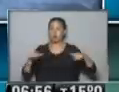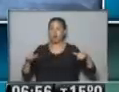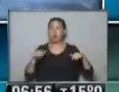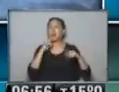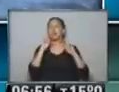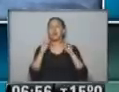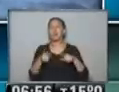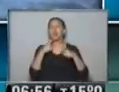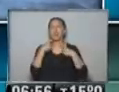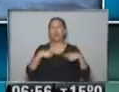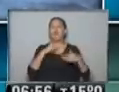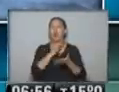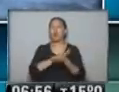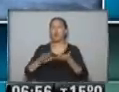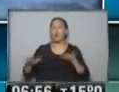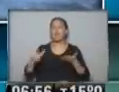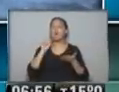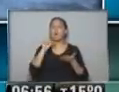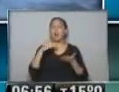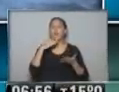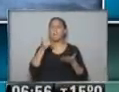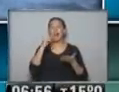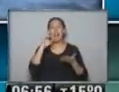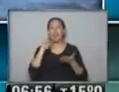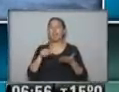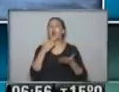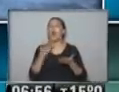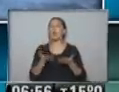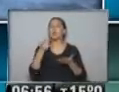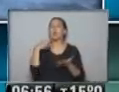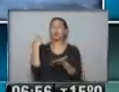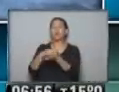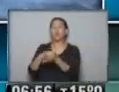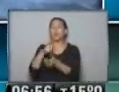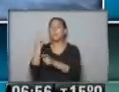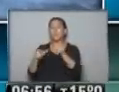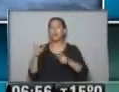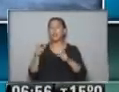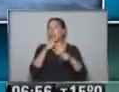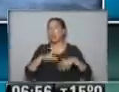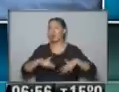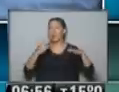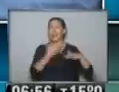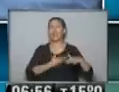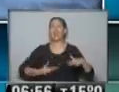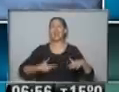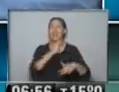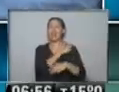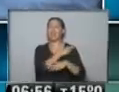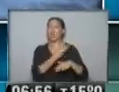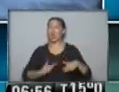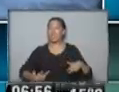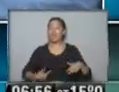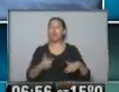para los vecinos de la ciudad de Buenos Aires, porque Macri aumentó el subsidio a los damnificados. El jefe de gobierno subió el tope